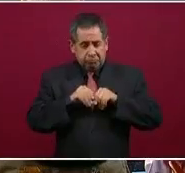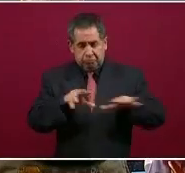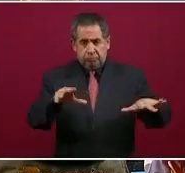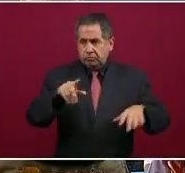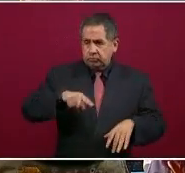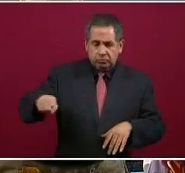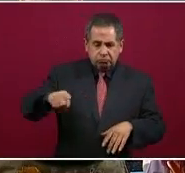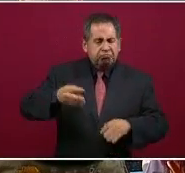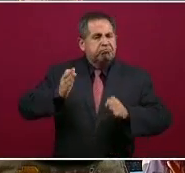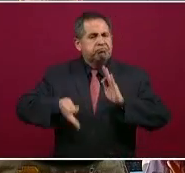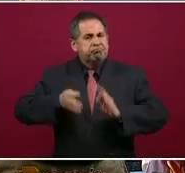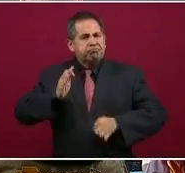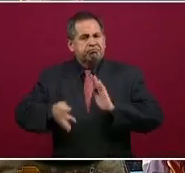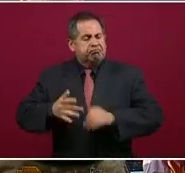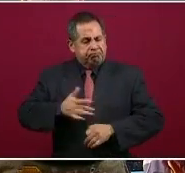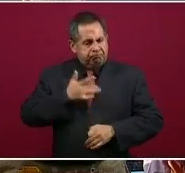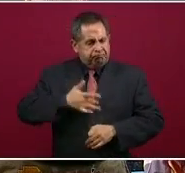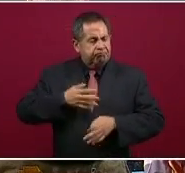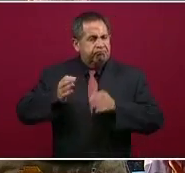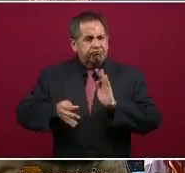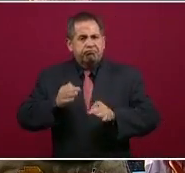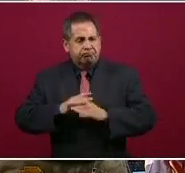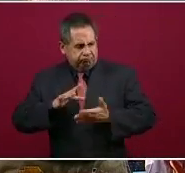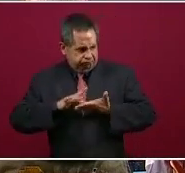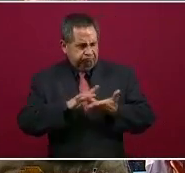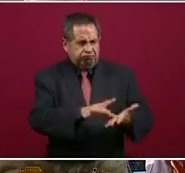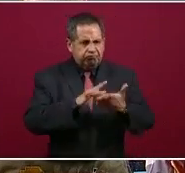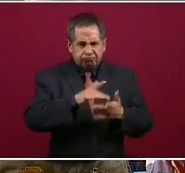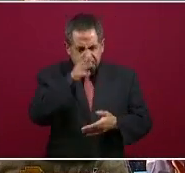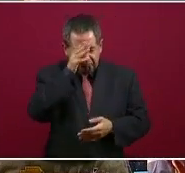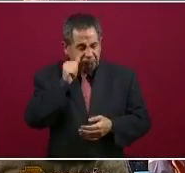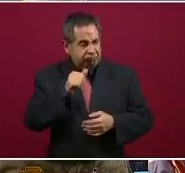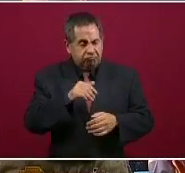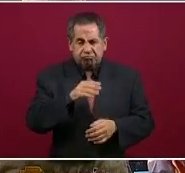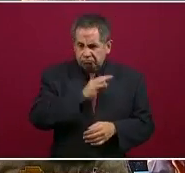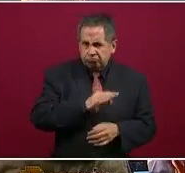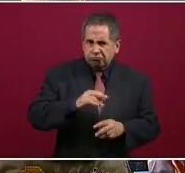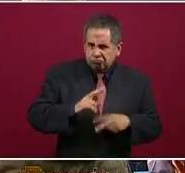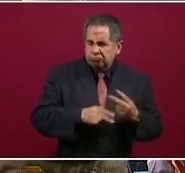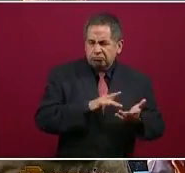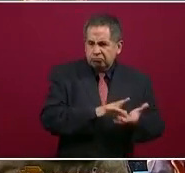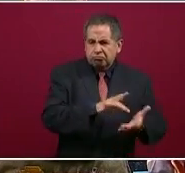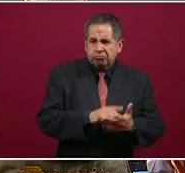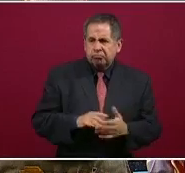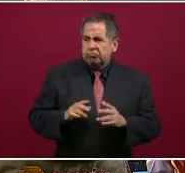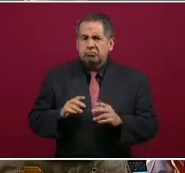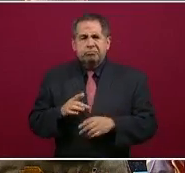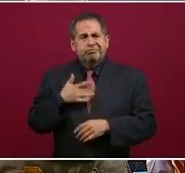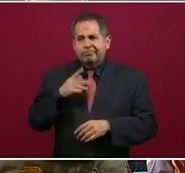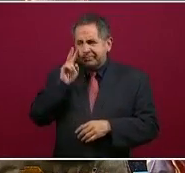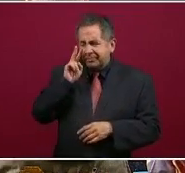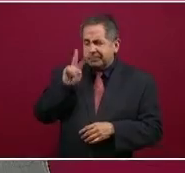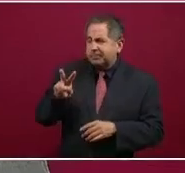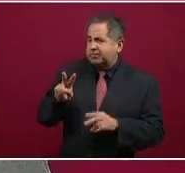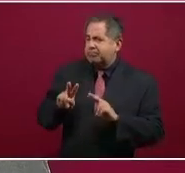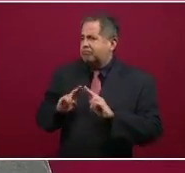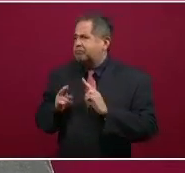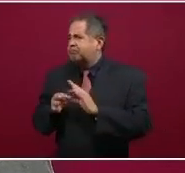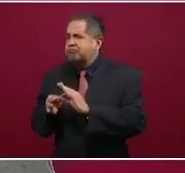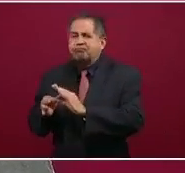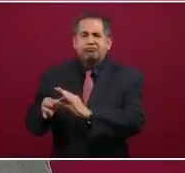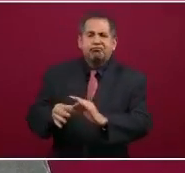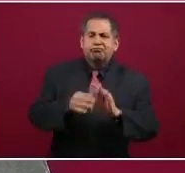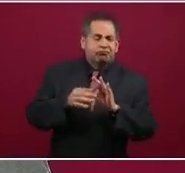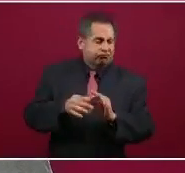Hay un sentimiento de unidad, de